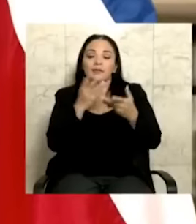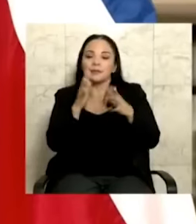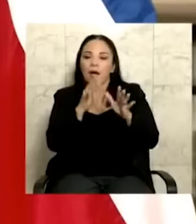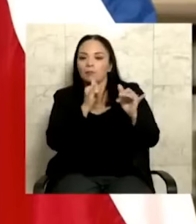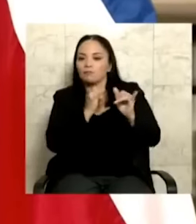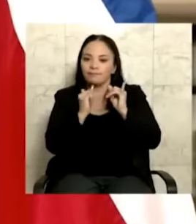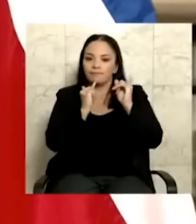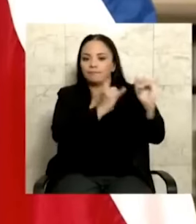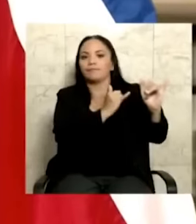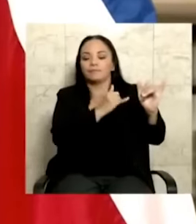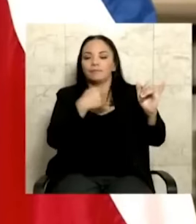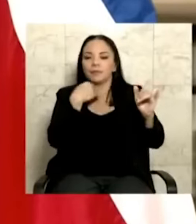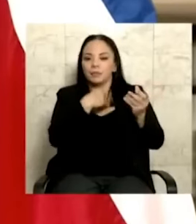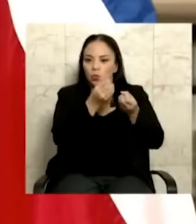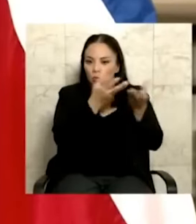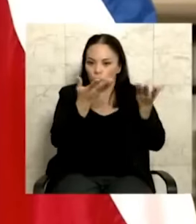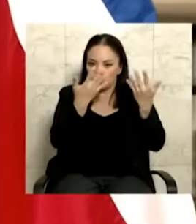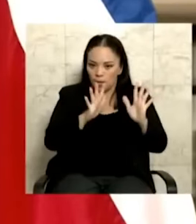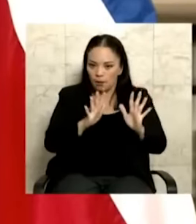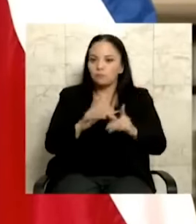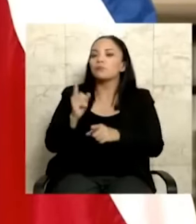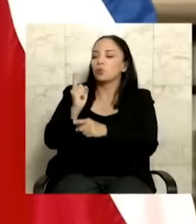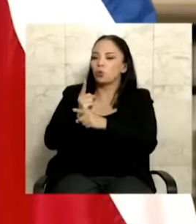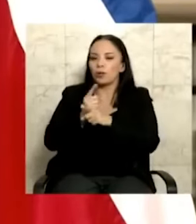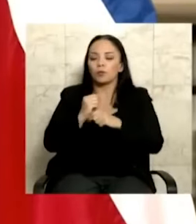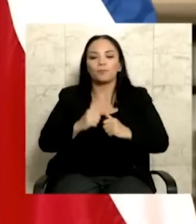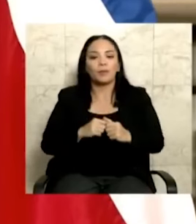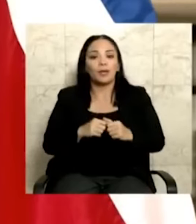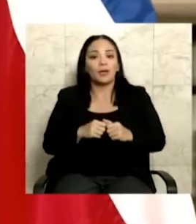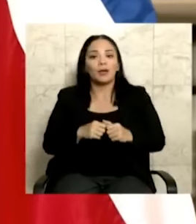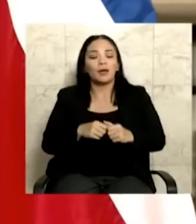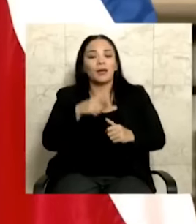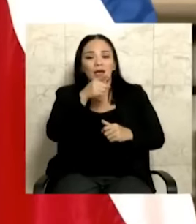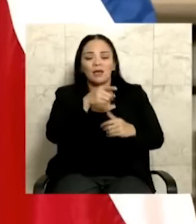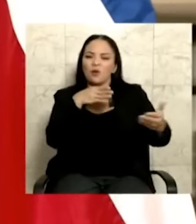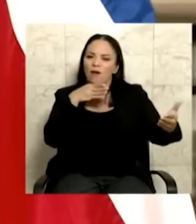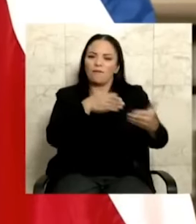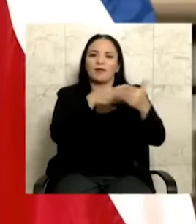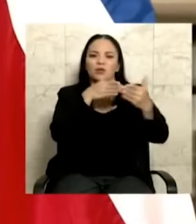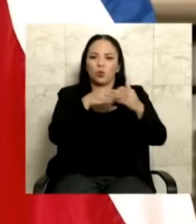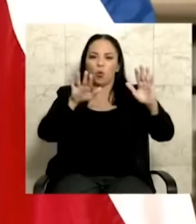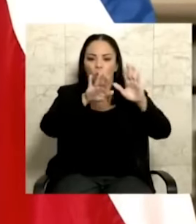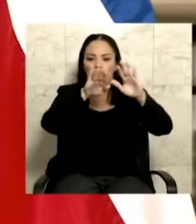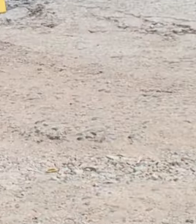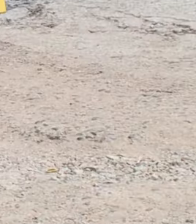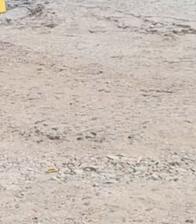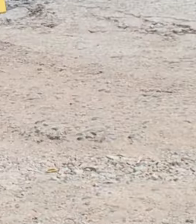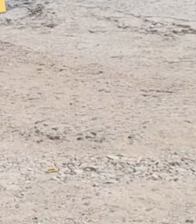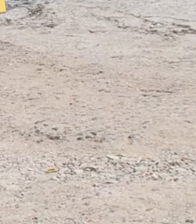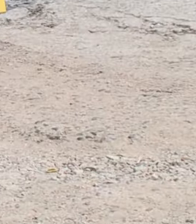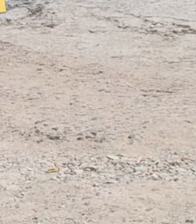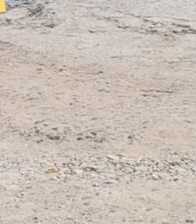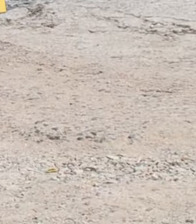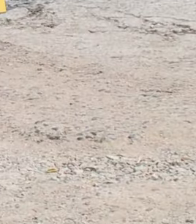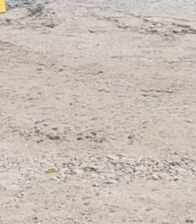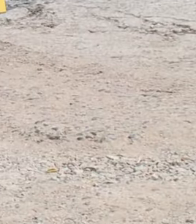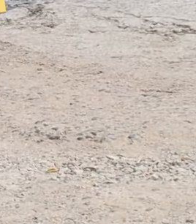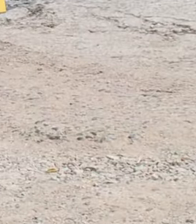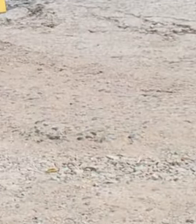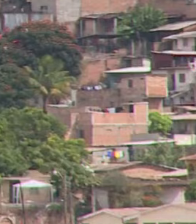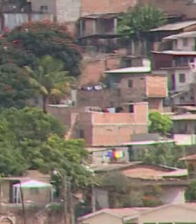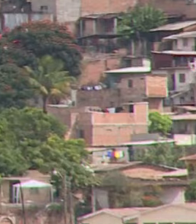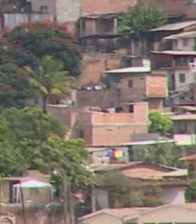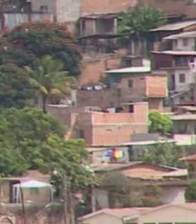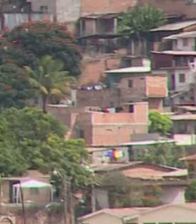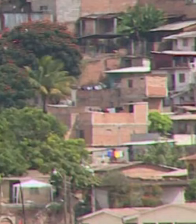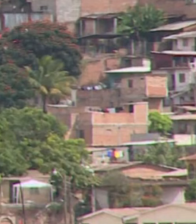países y justamente el presidente Rodrigo Chávez tomó la decisión tras conocer que supuestos icarios originarios de Honduras